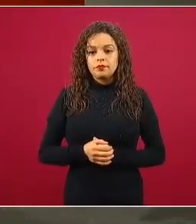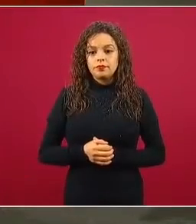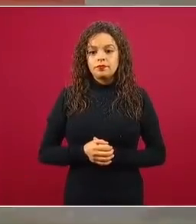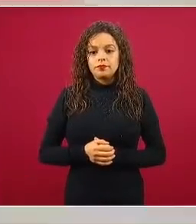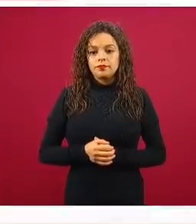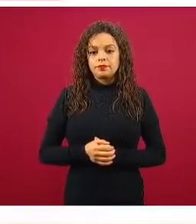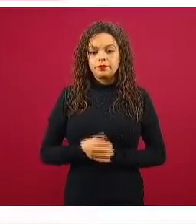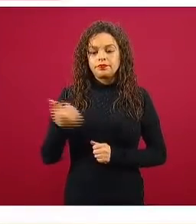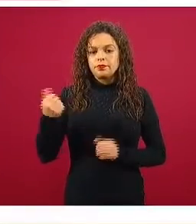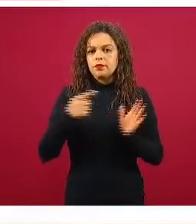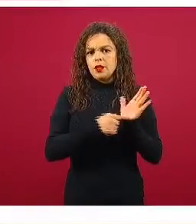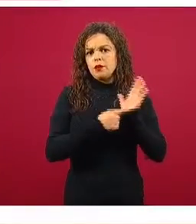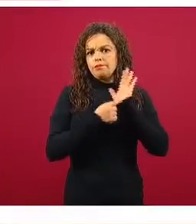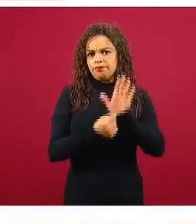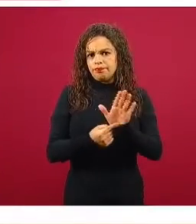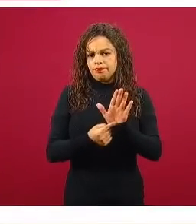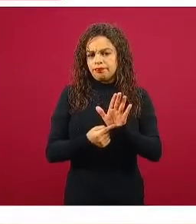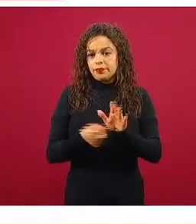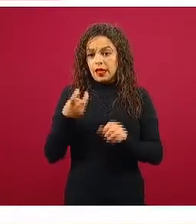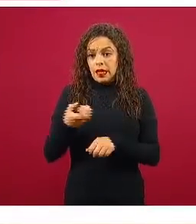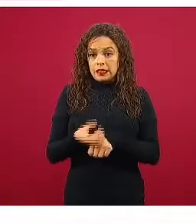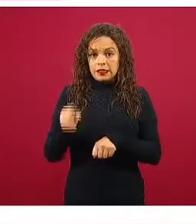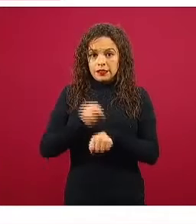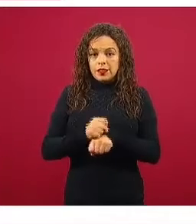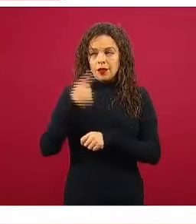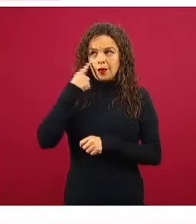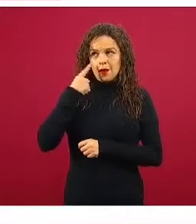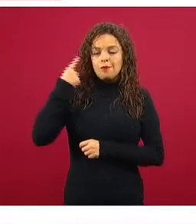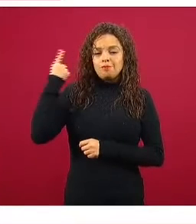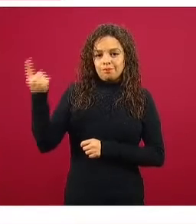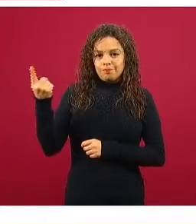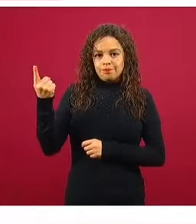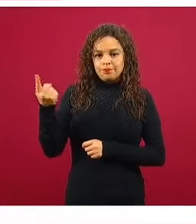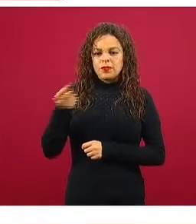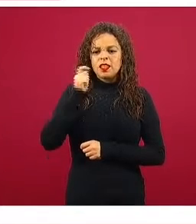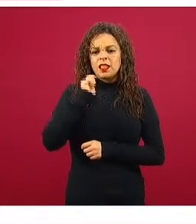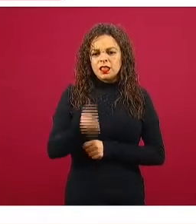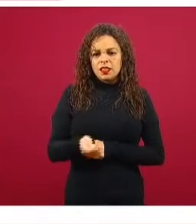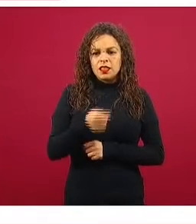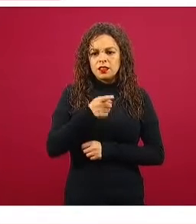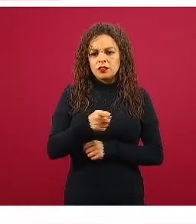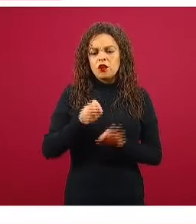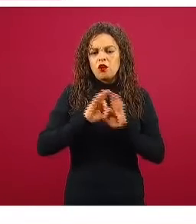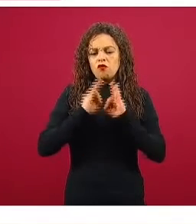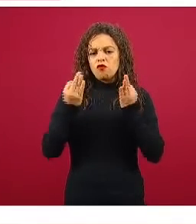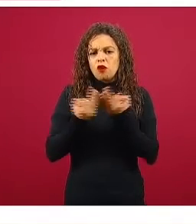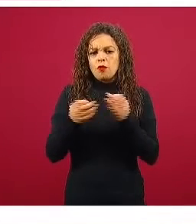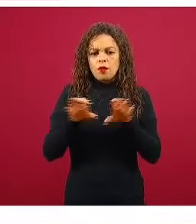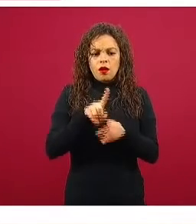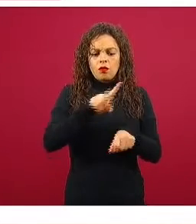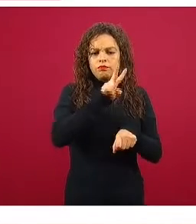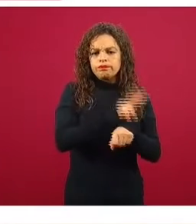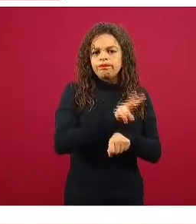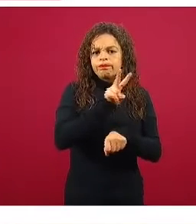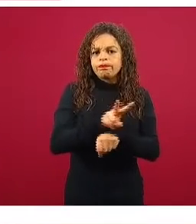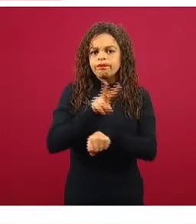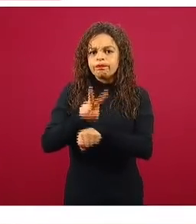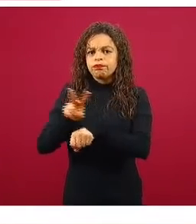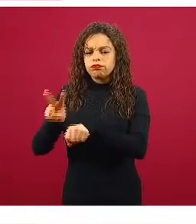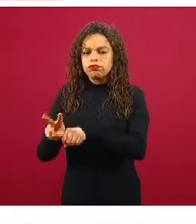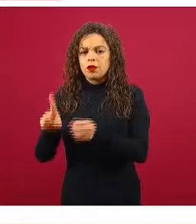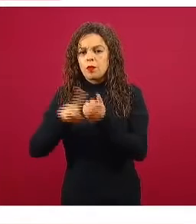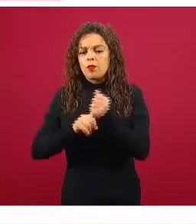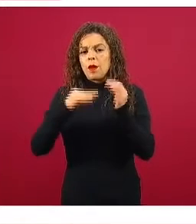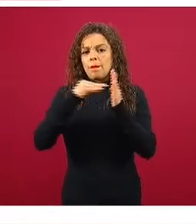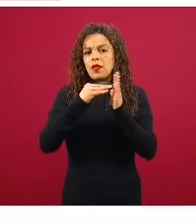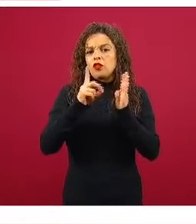dio temprano esta semana en relación a cuál es el modelo de vigilancia que actualmente se está